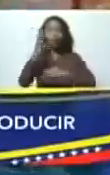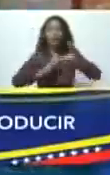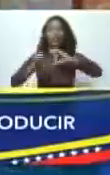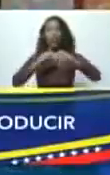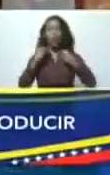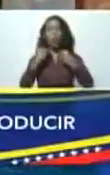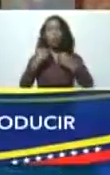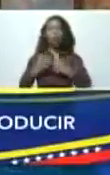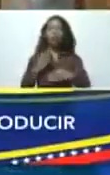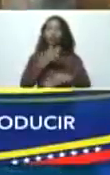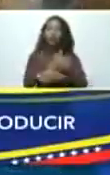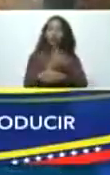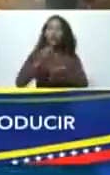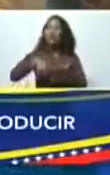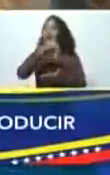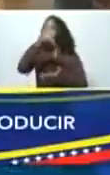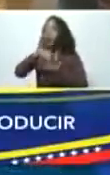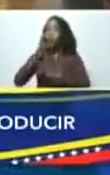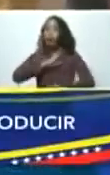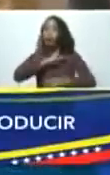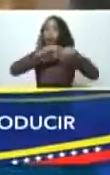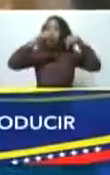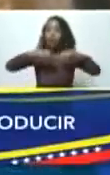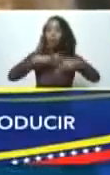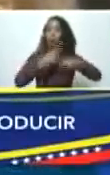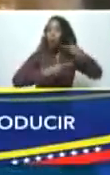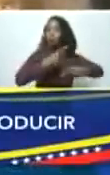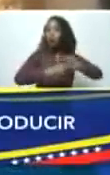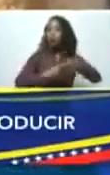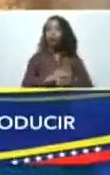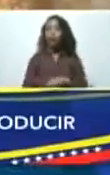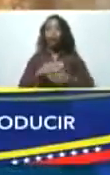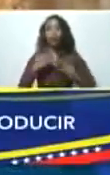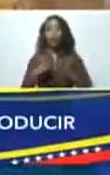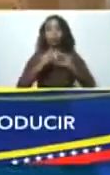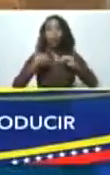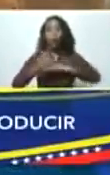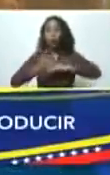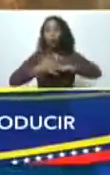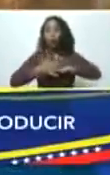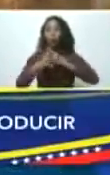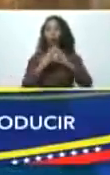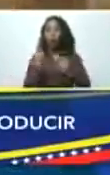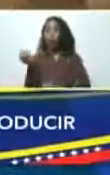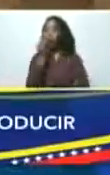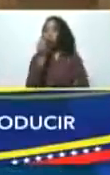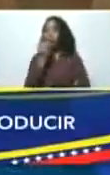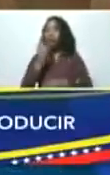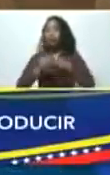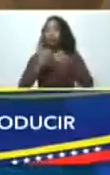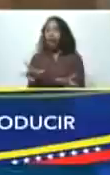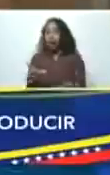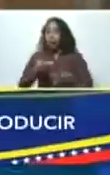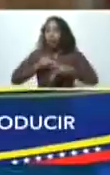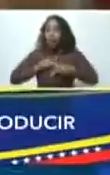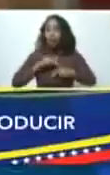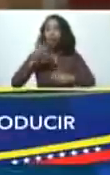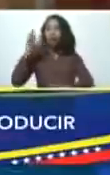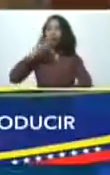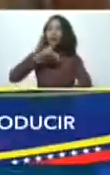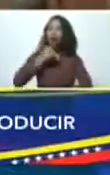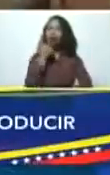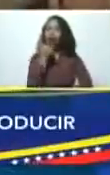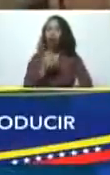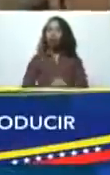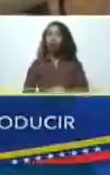ir nacionalizando todos sus procesos, que toda su tecnología, que todo su alimento se adapte a sus necesidades. Vamos a